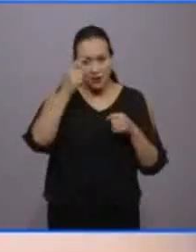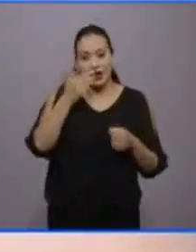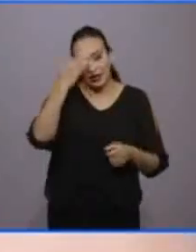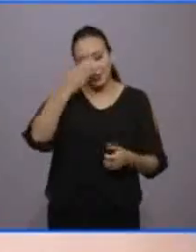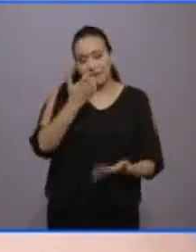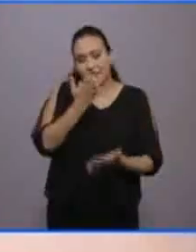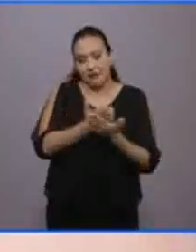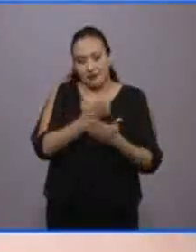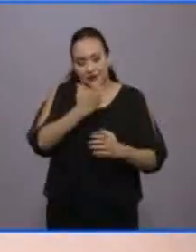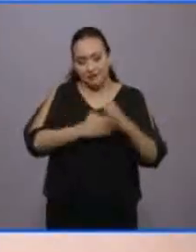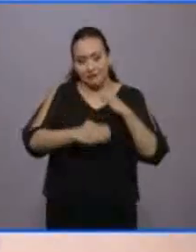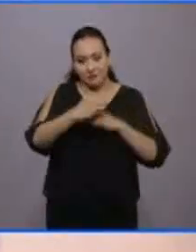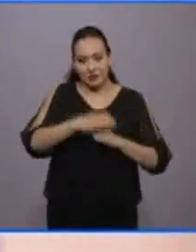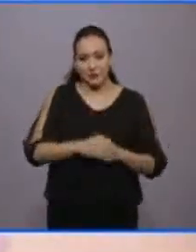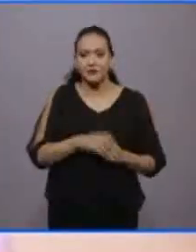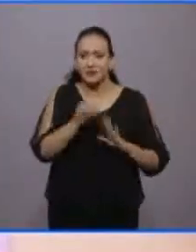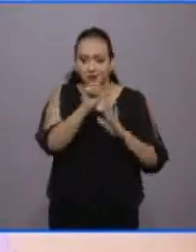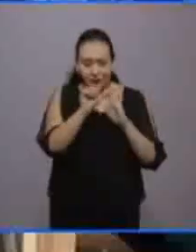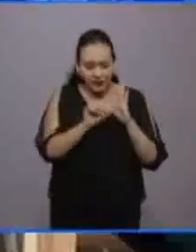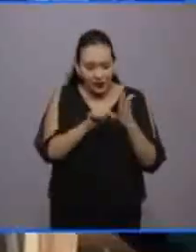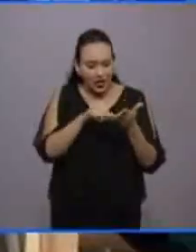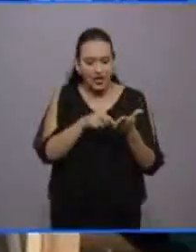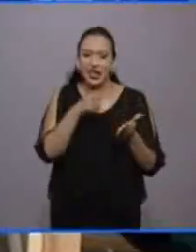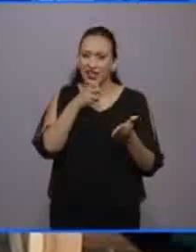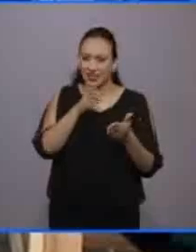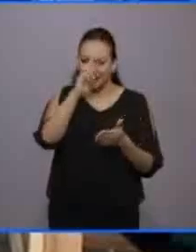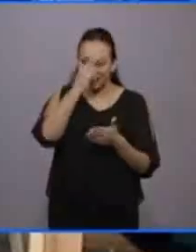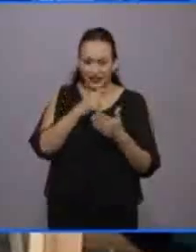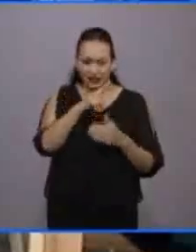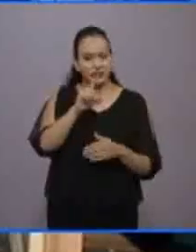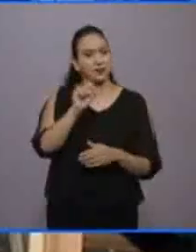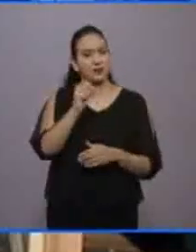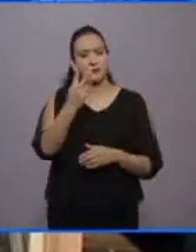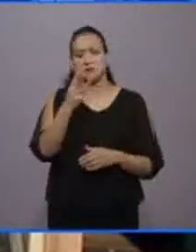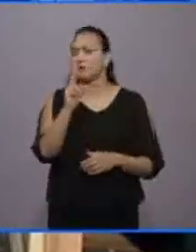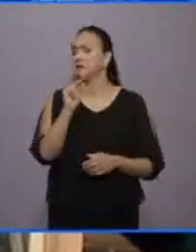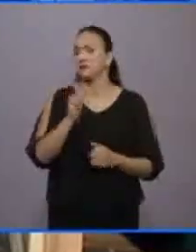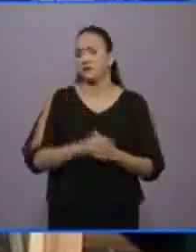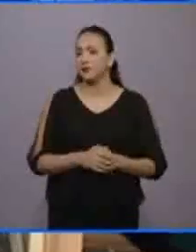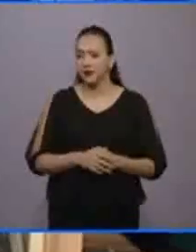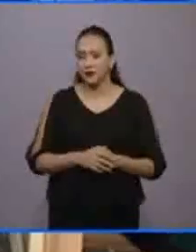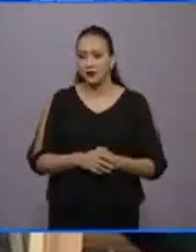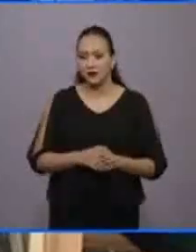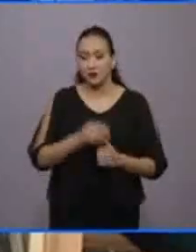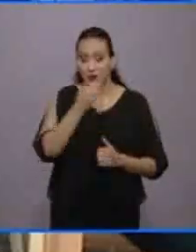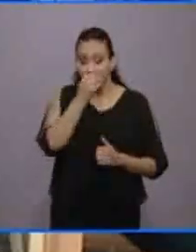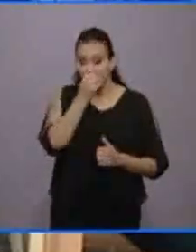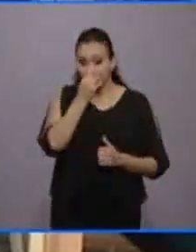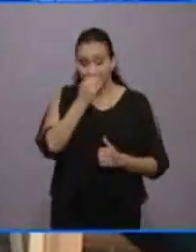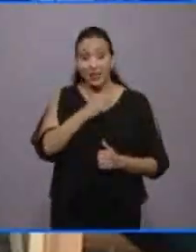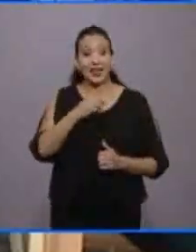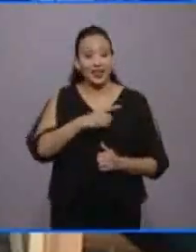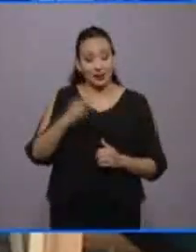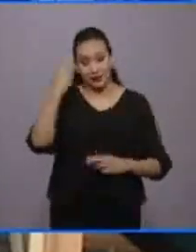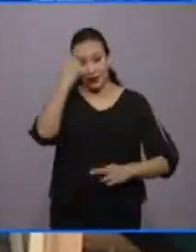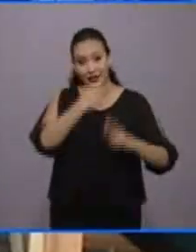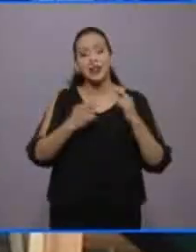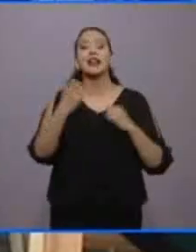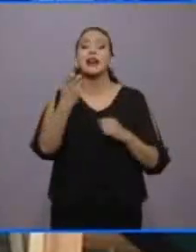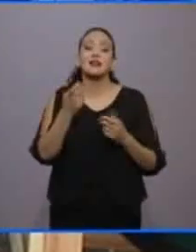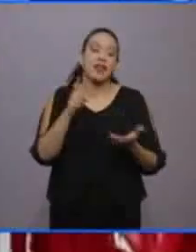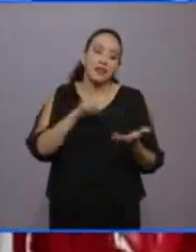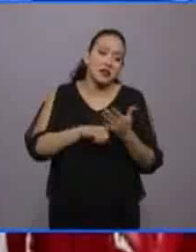economía. Agregó que dicho artículo no viola el 123 constitucional, pues debe analizarse como parte del cambio del